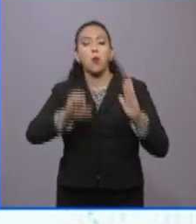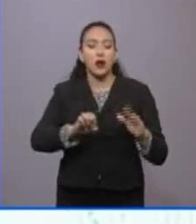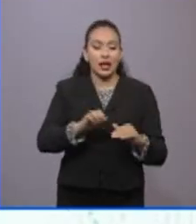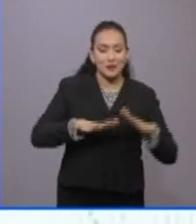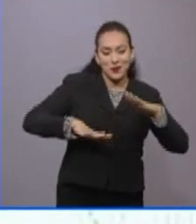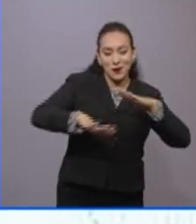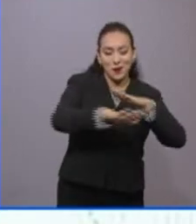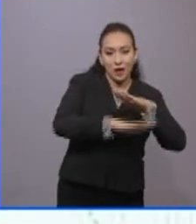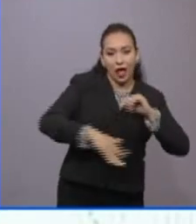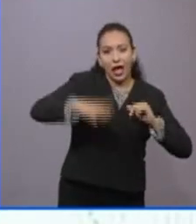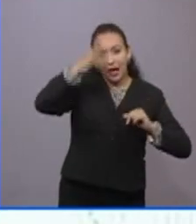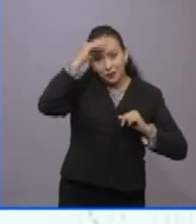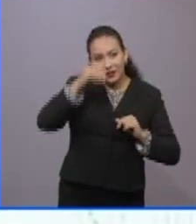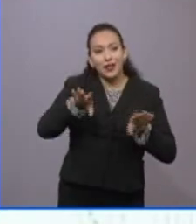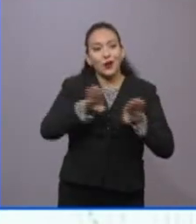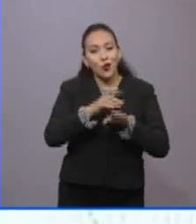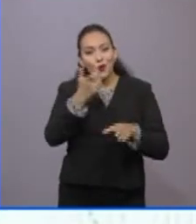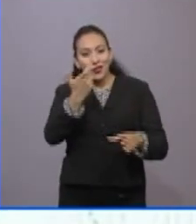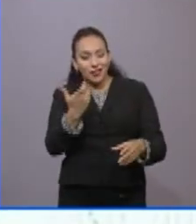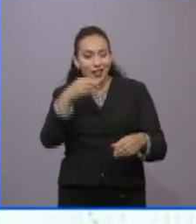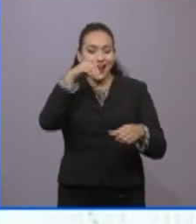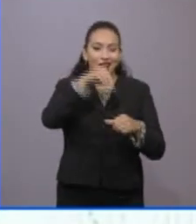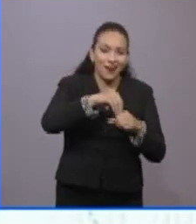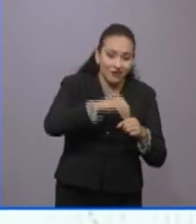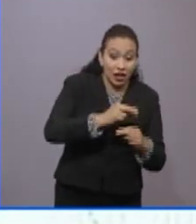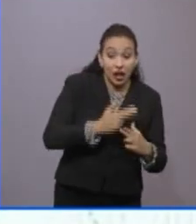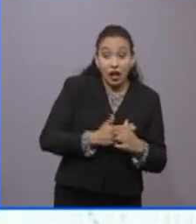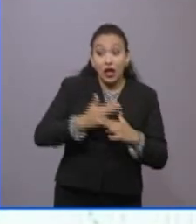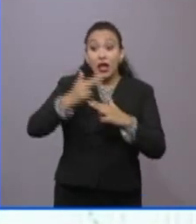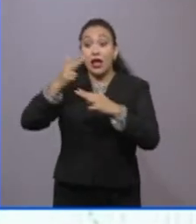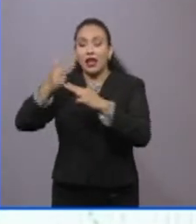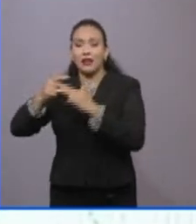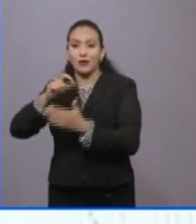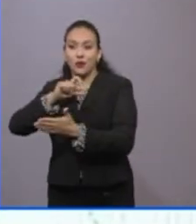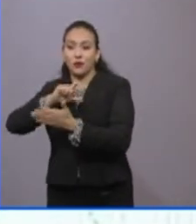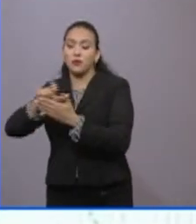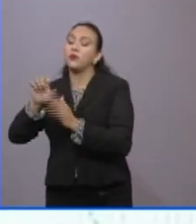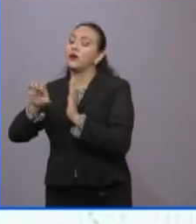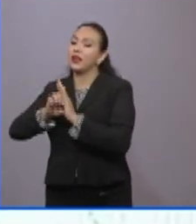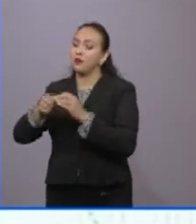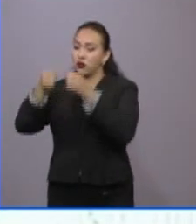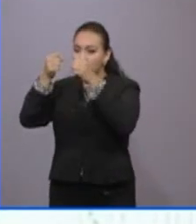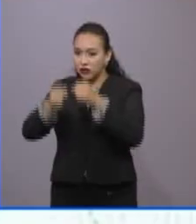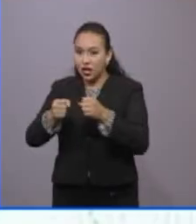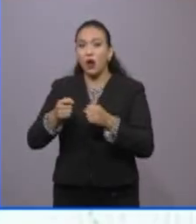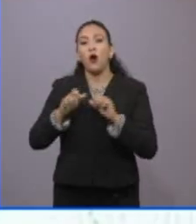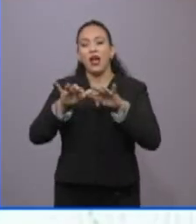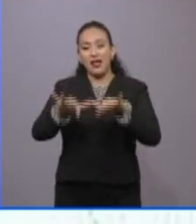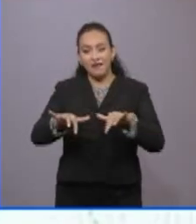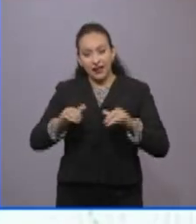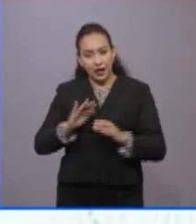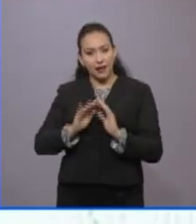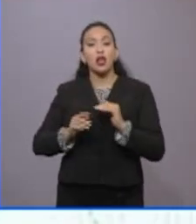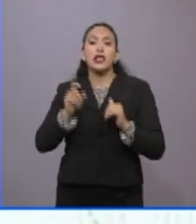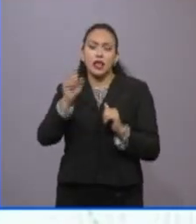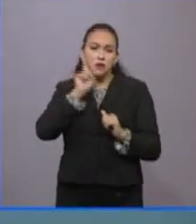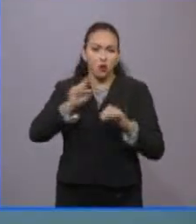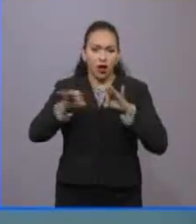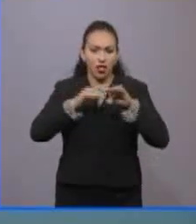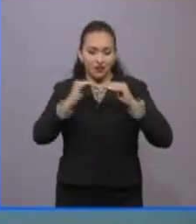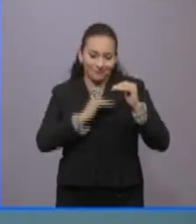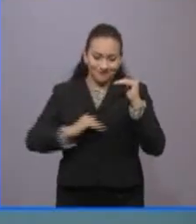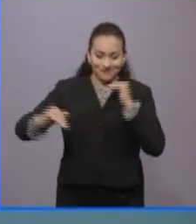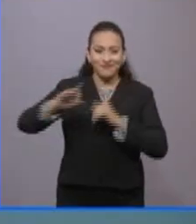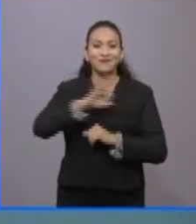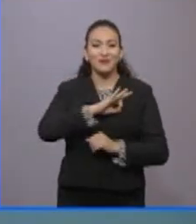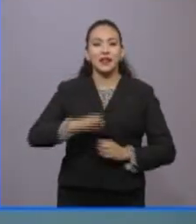de presupuesto como el ahorro y crédito, hasta la contratación de seguros, prevención de fraudes y emprendimiento.